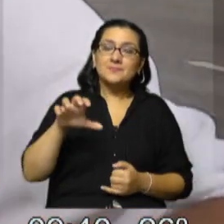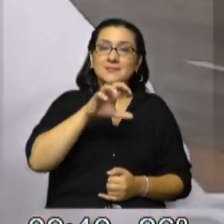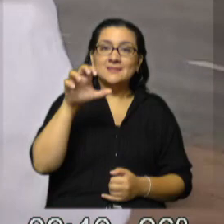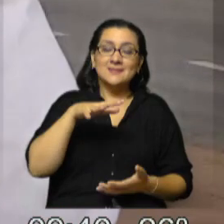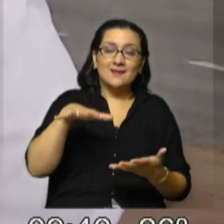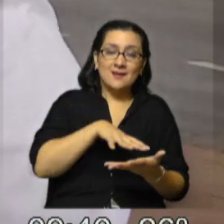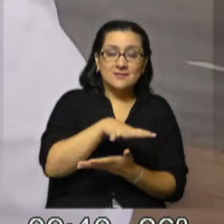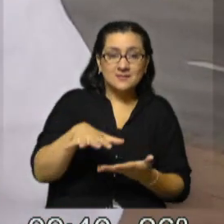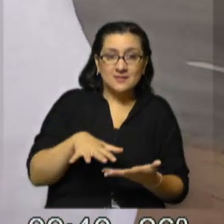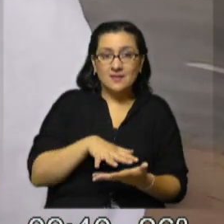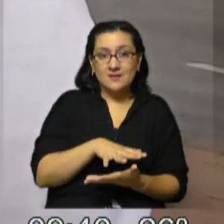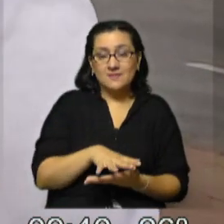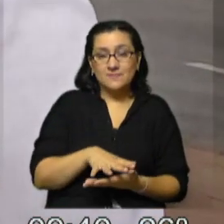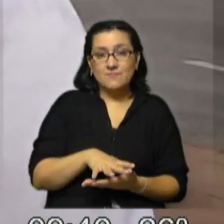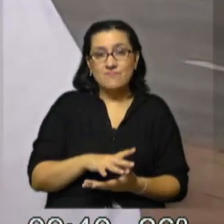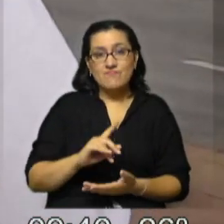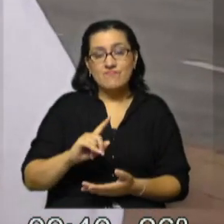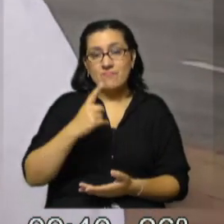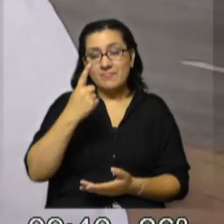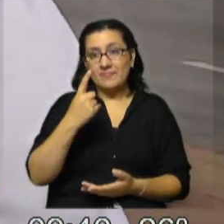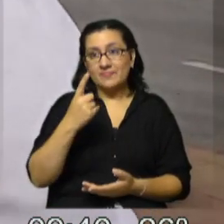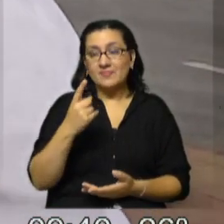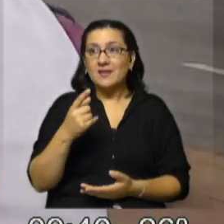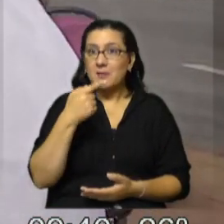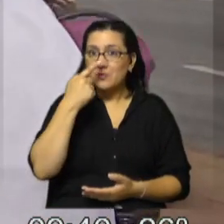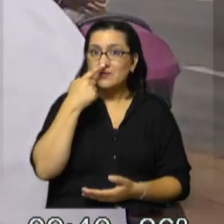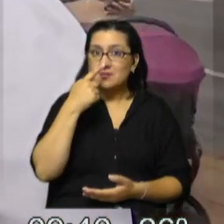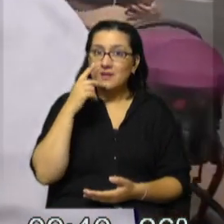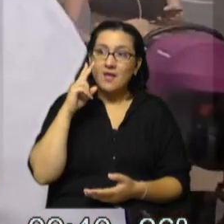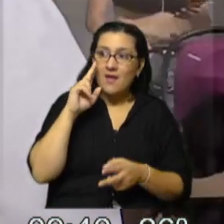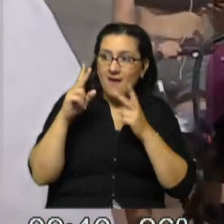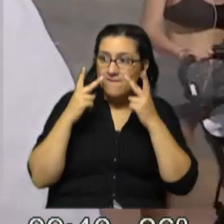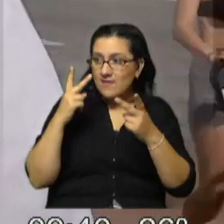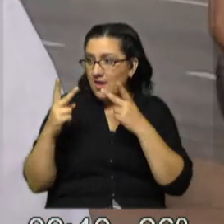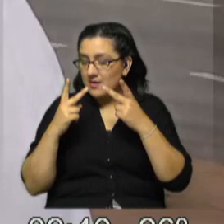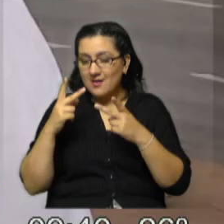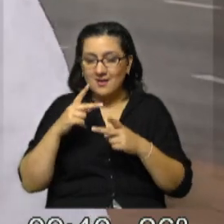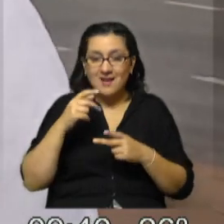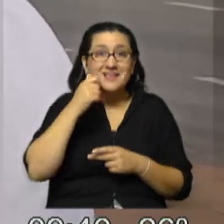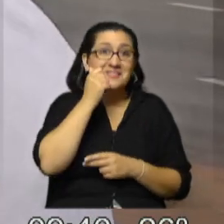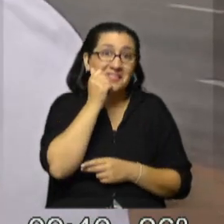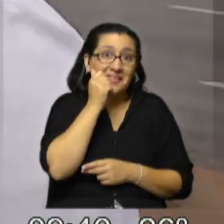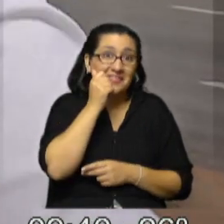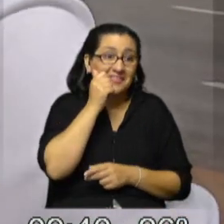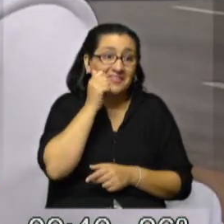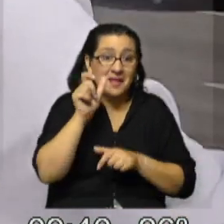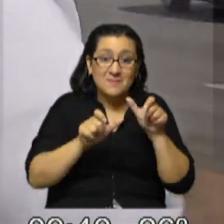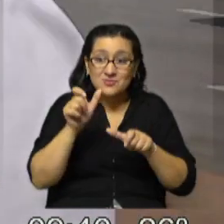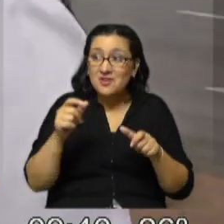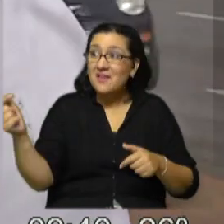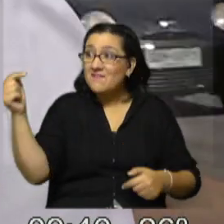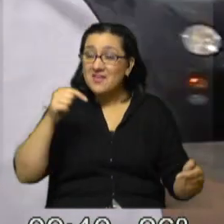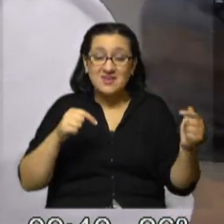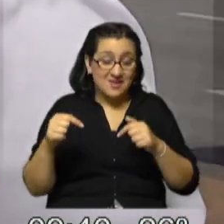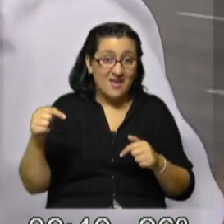de Obras Céspedes, que es donde se hizo la primer milonga, era muy interesante ver las edades de la gente que habitaba la plaza